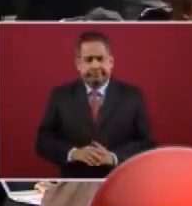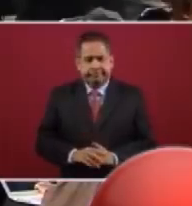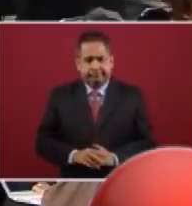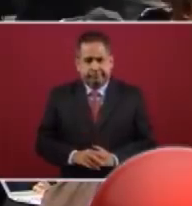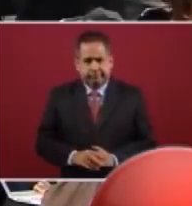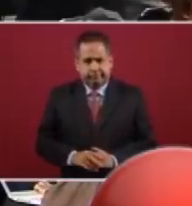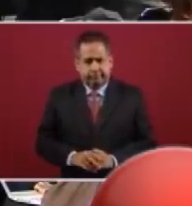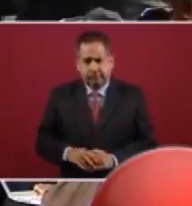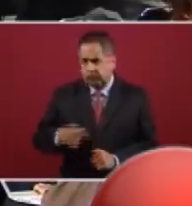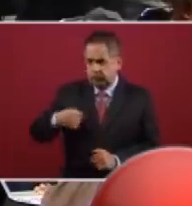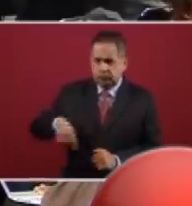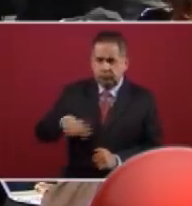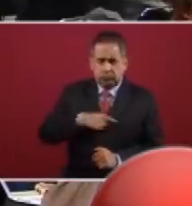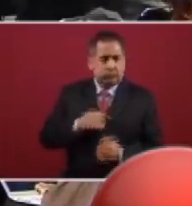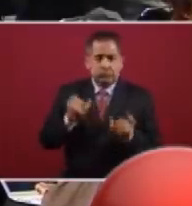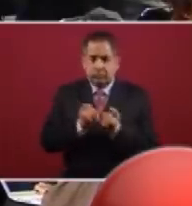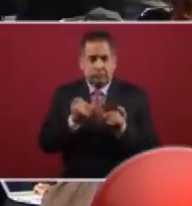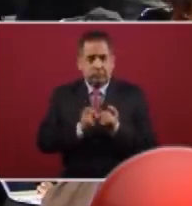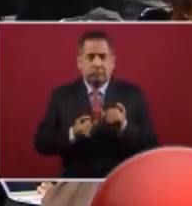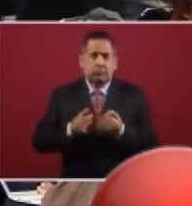Nosotros surgimos